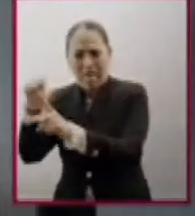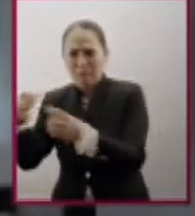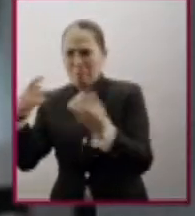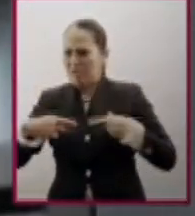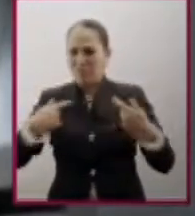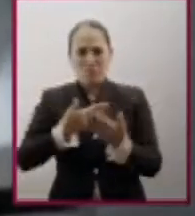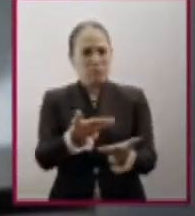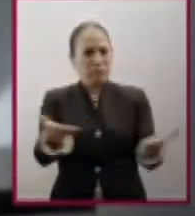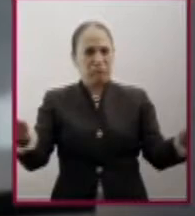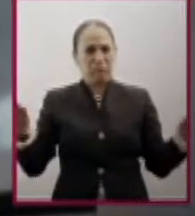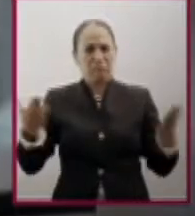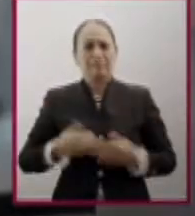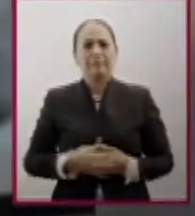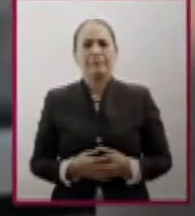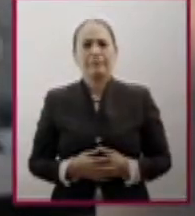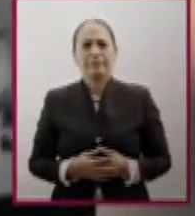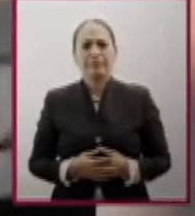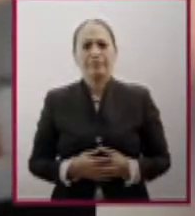público.